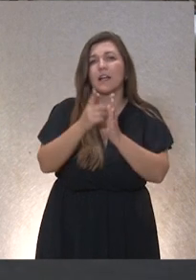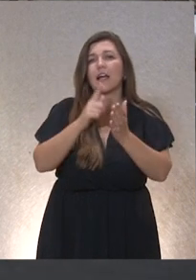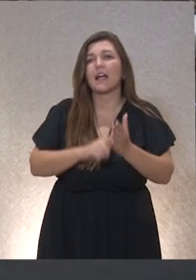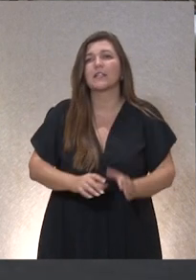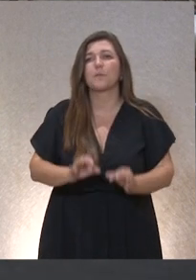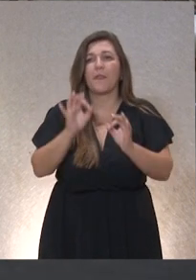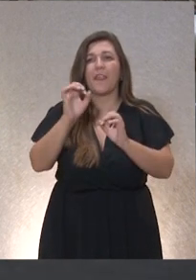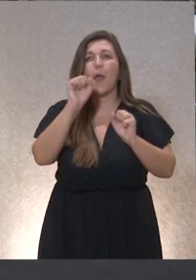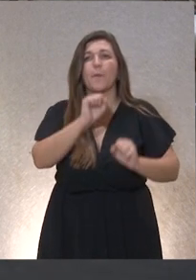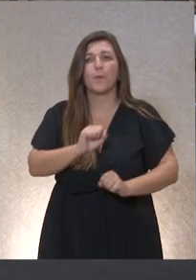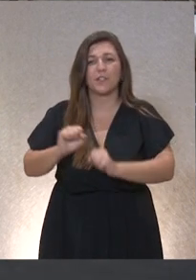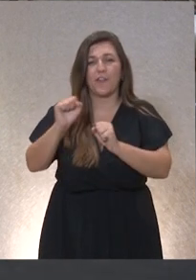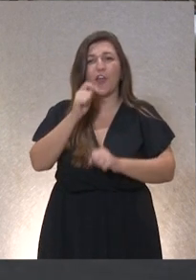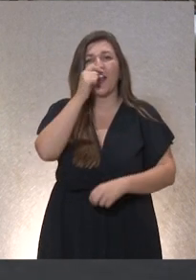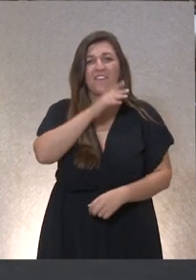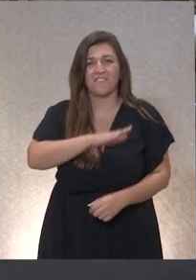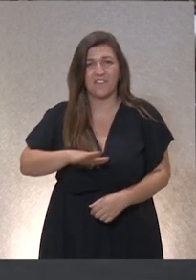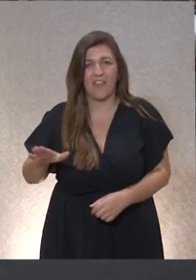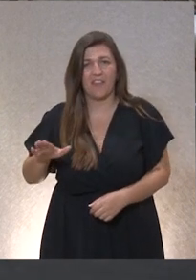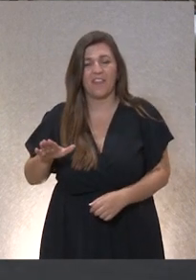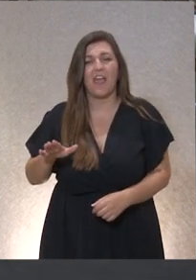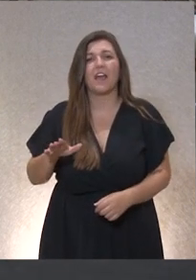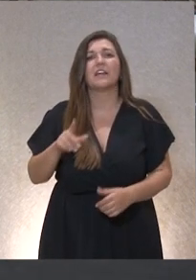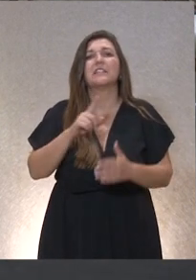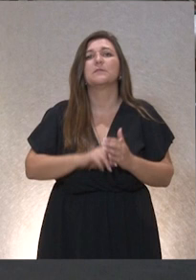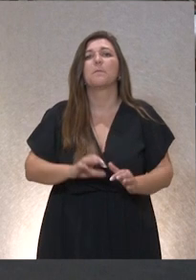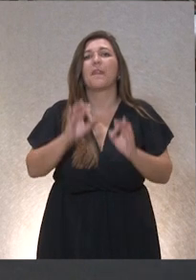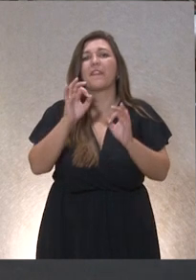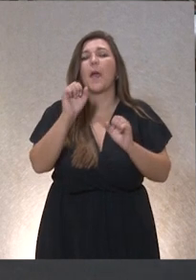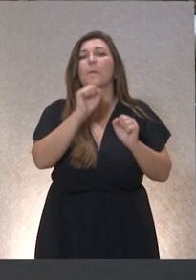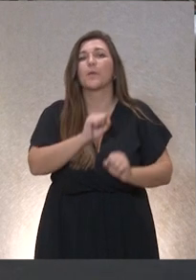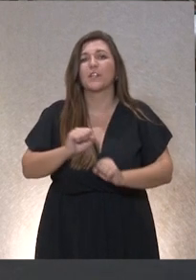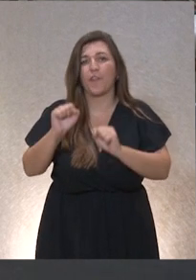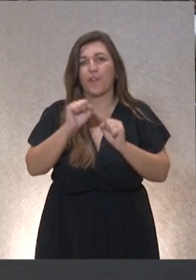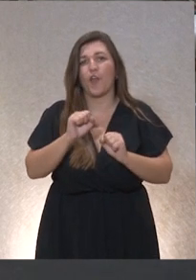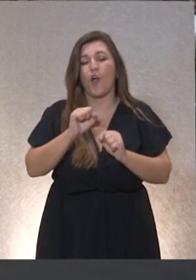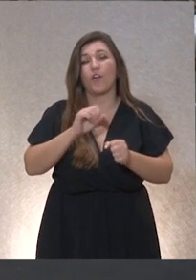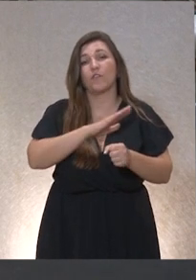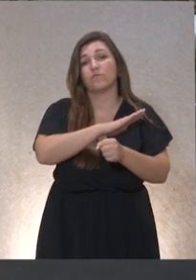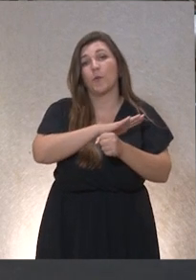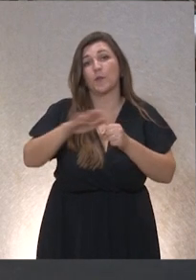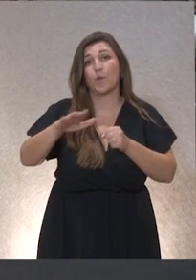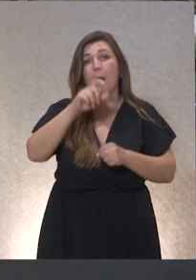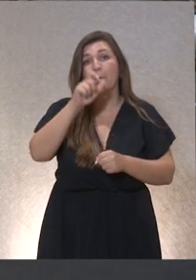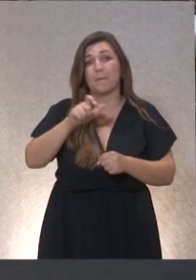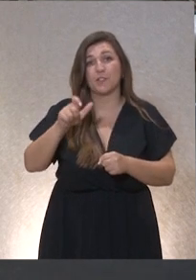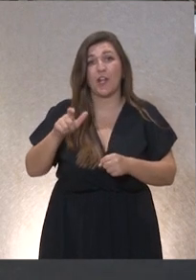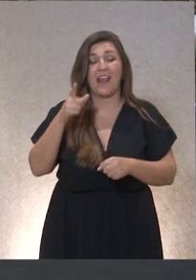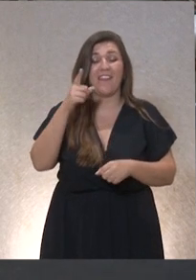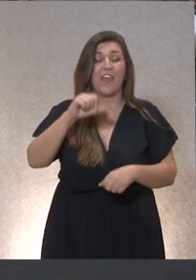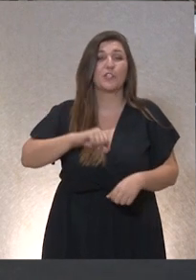protección a la infancia de especial protección digamos a la cobertura de las personas en los